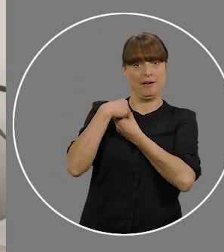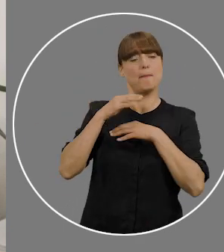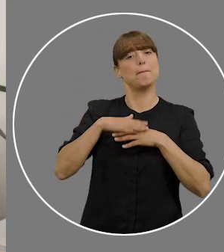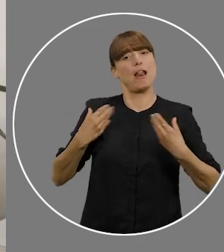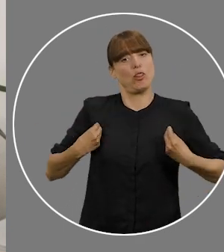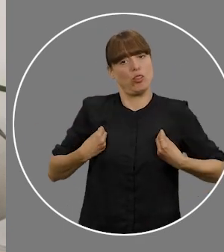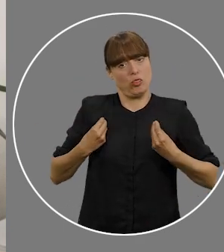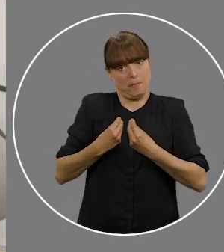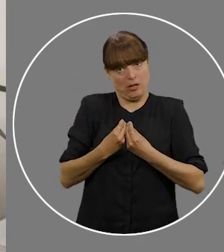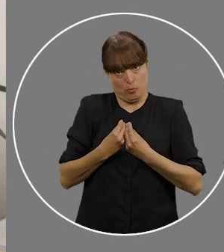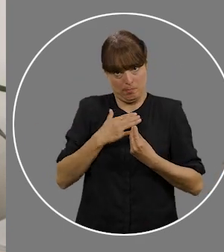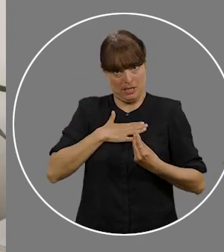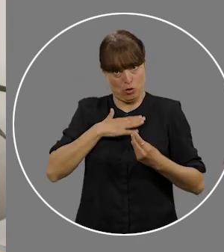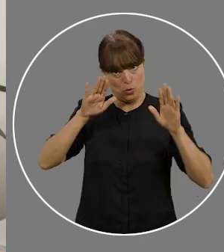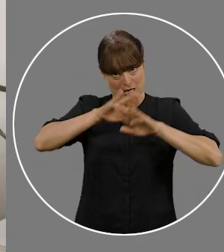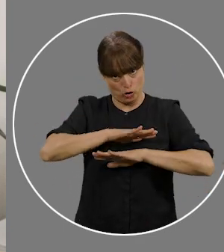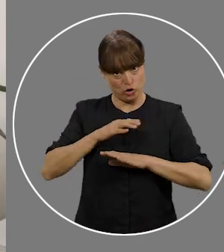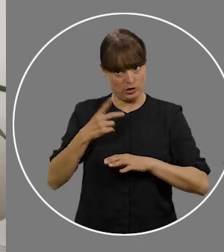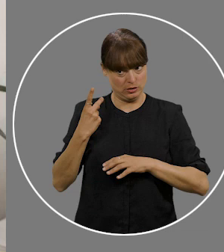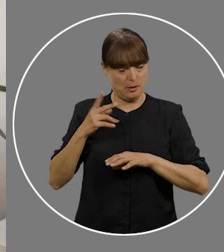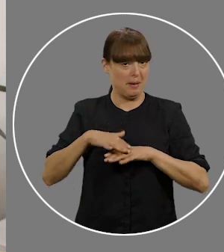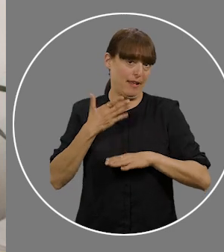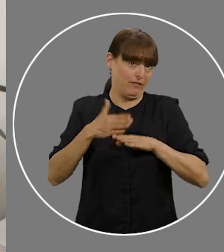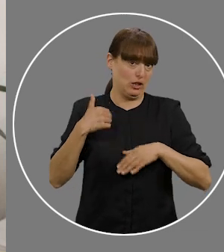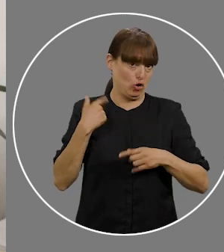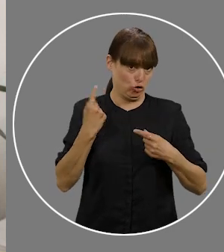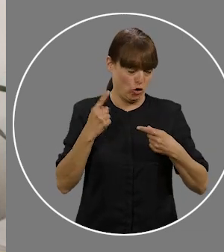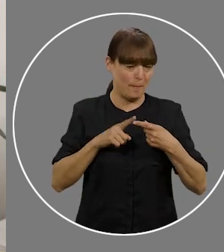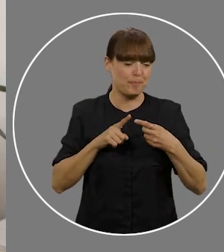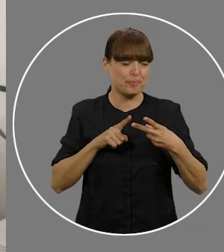pueblo. Estaba la Vitoriana, estaba